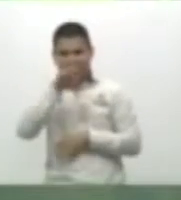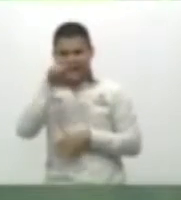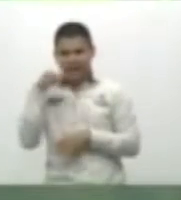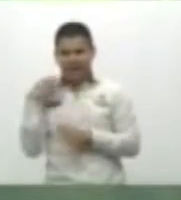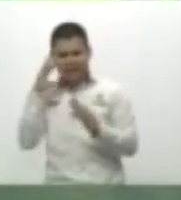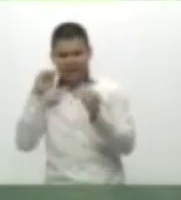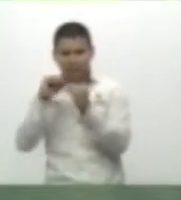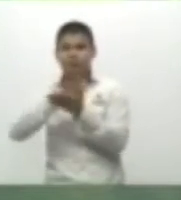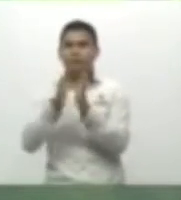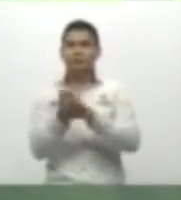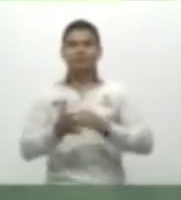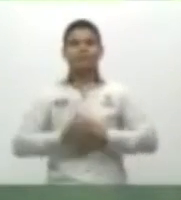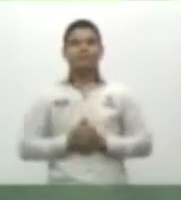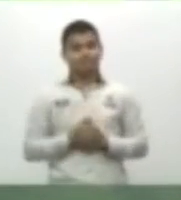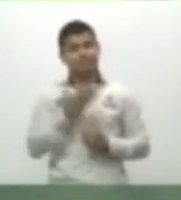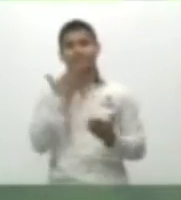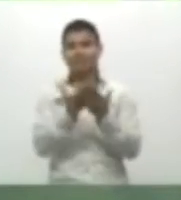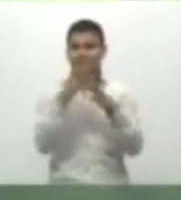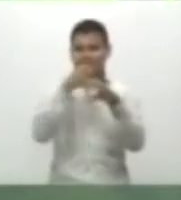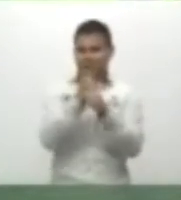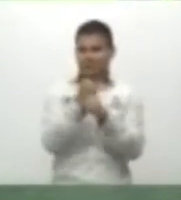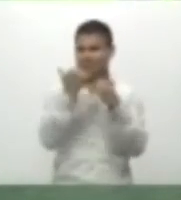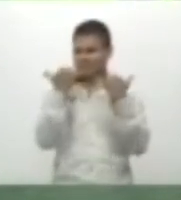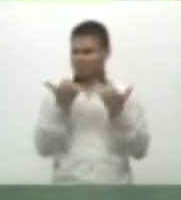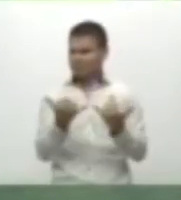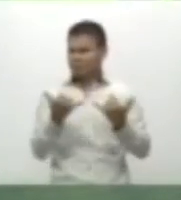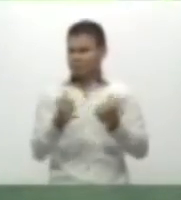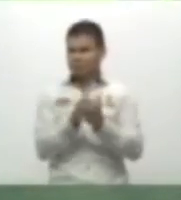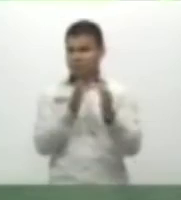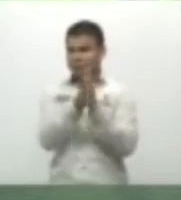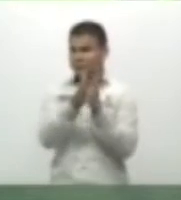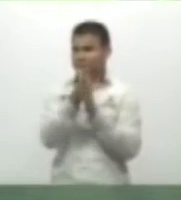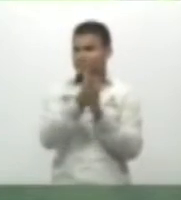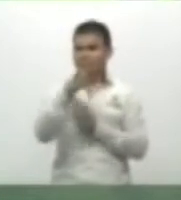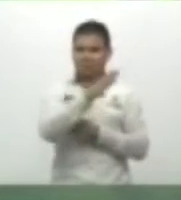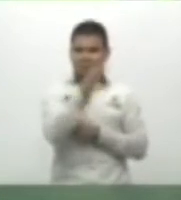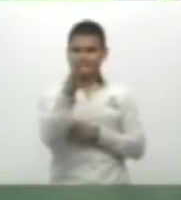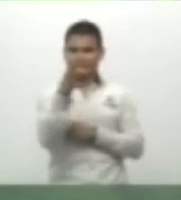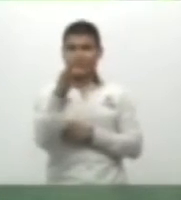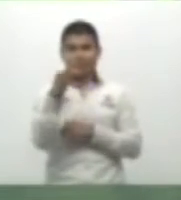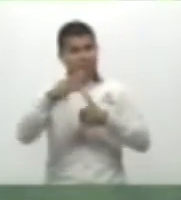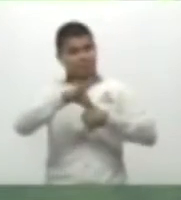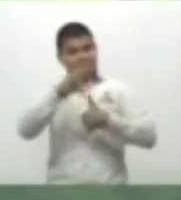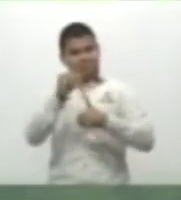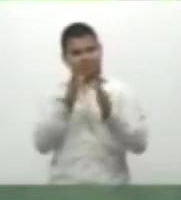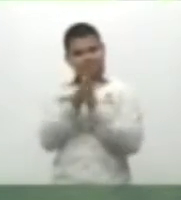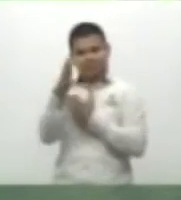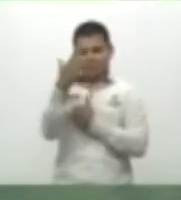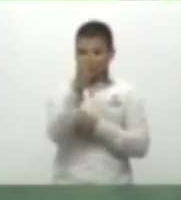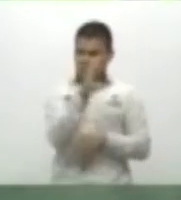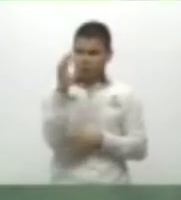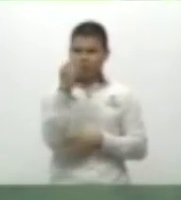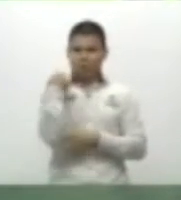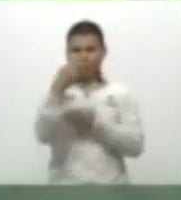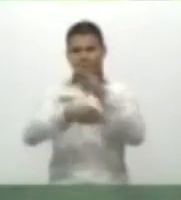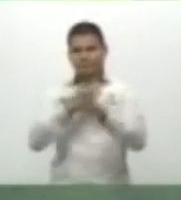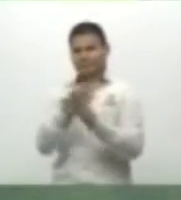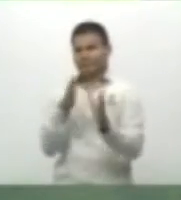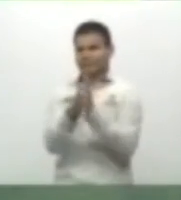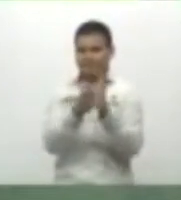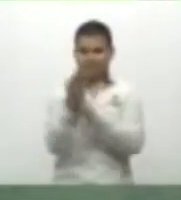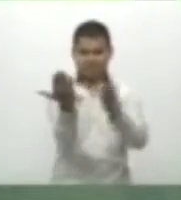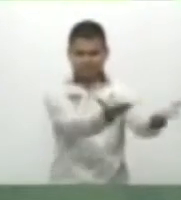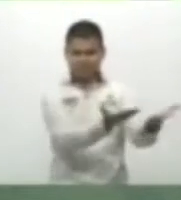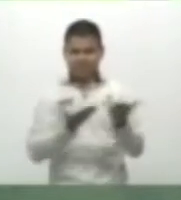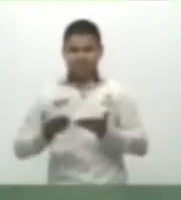Muy buenas noches, estas son las noticias de las 6:30 por aquí por Telecaribe. Las noticias de la región, Colombia y el mundo están aquí y ahora. Bienvenidos